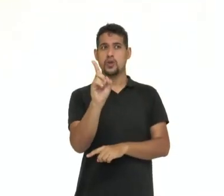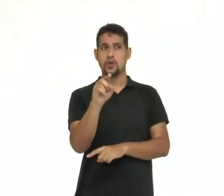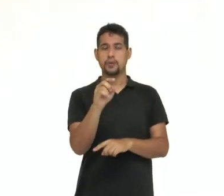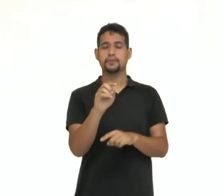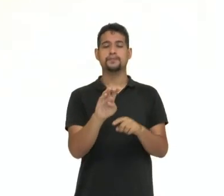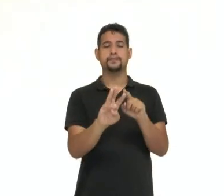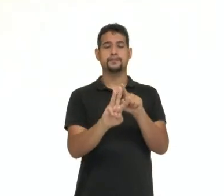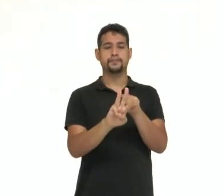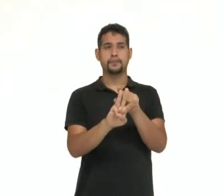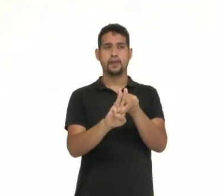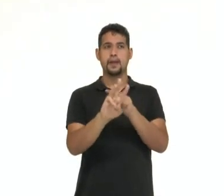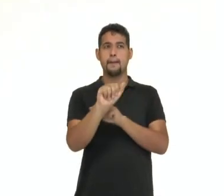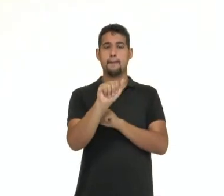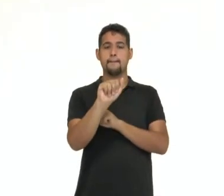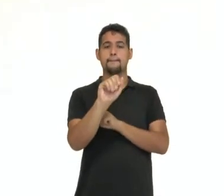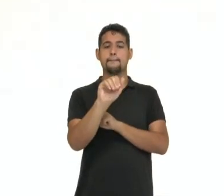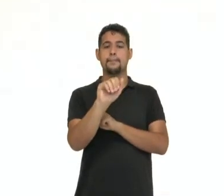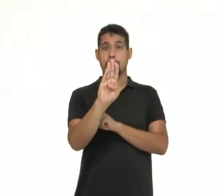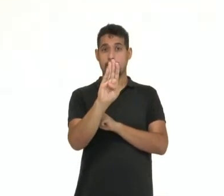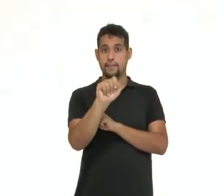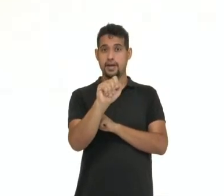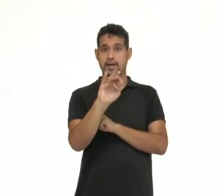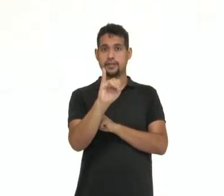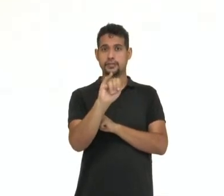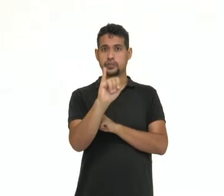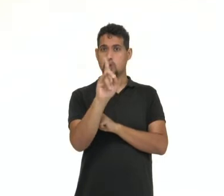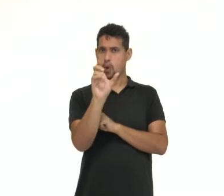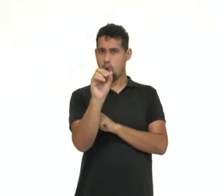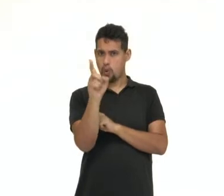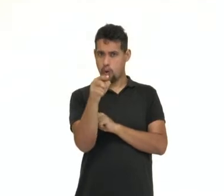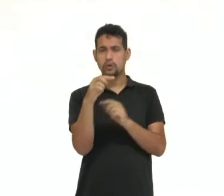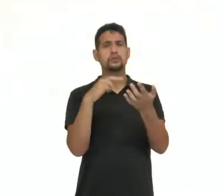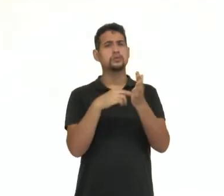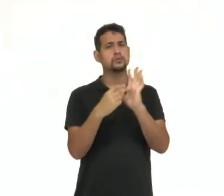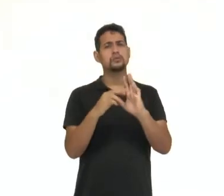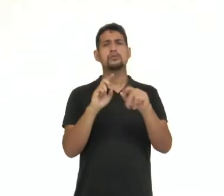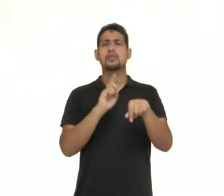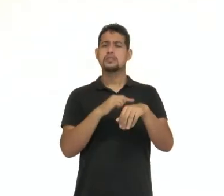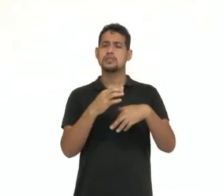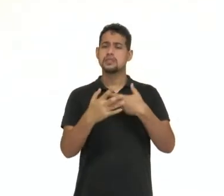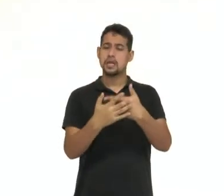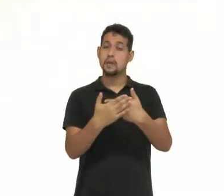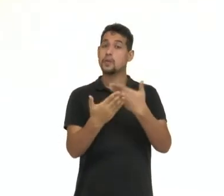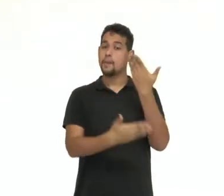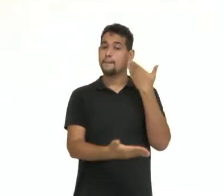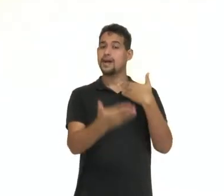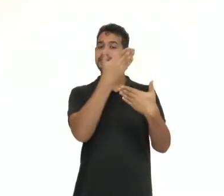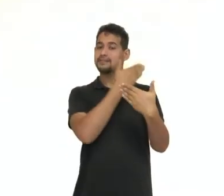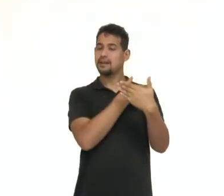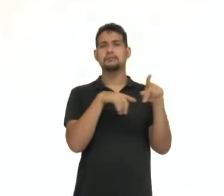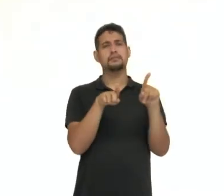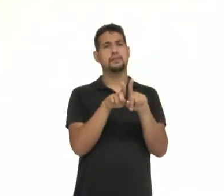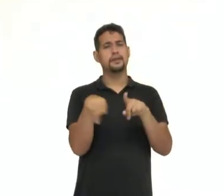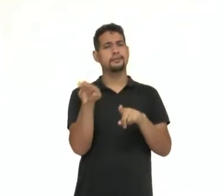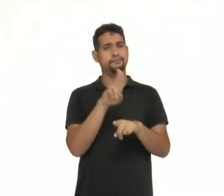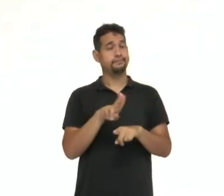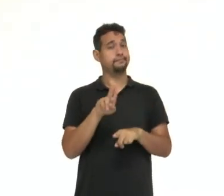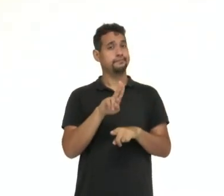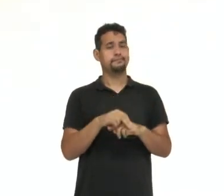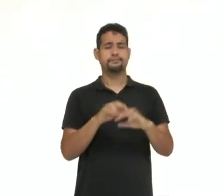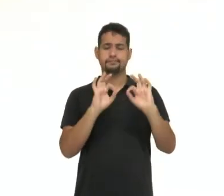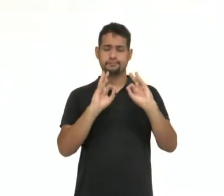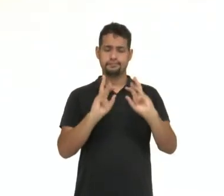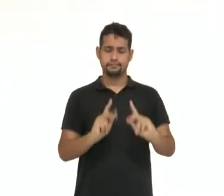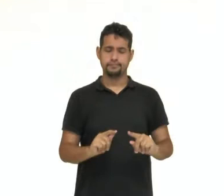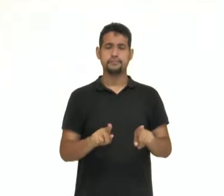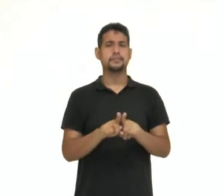Ah? Todas falam do tempo e ações do passado utilizando o pretérito indefinido. Em geral,